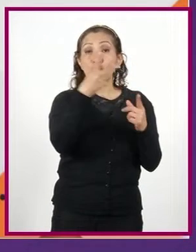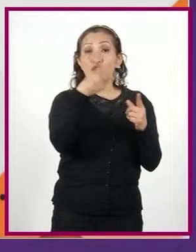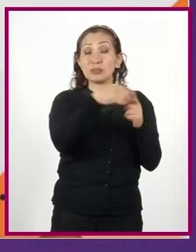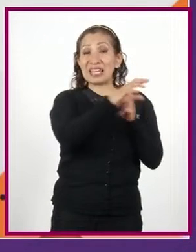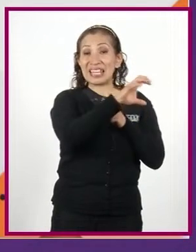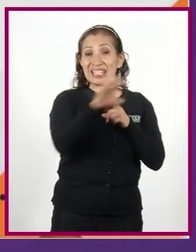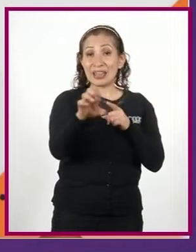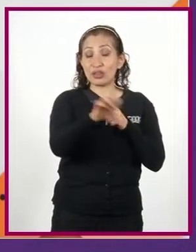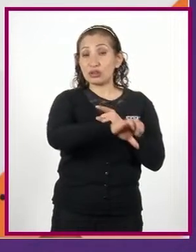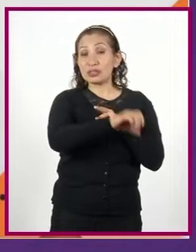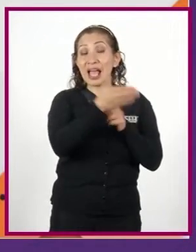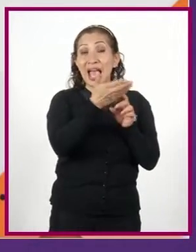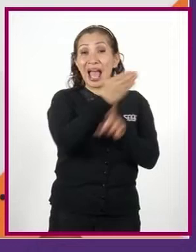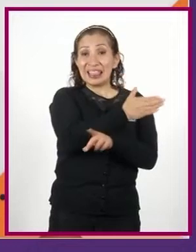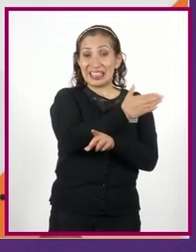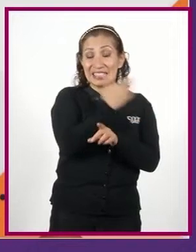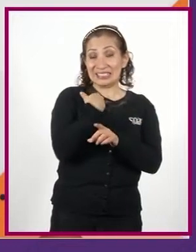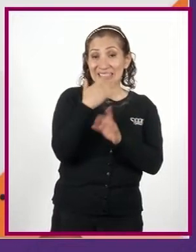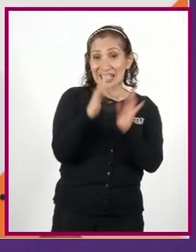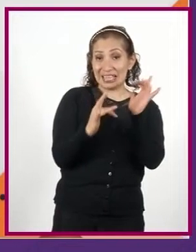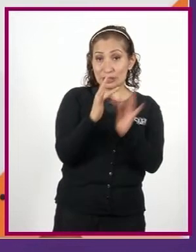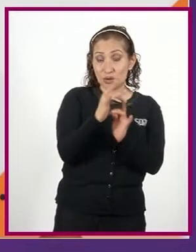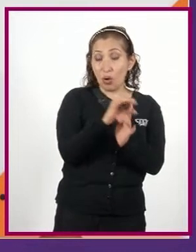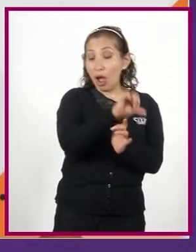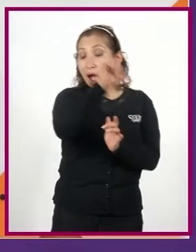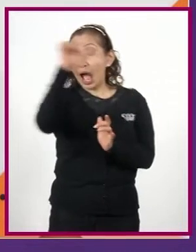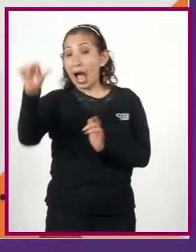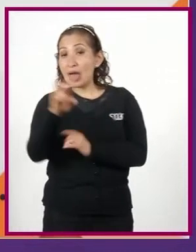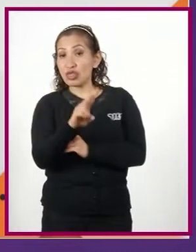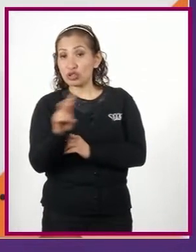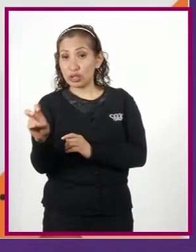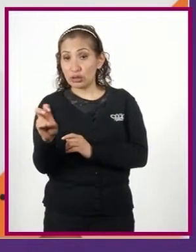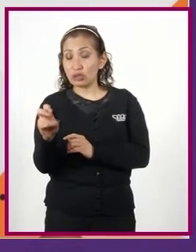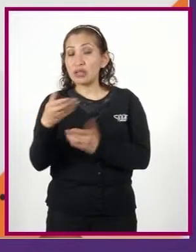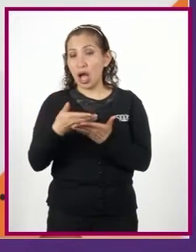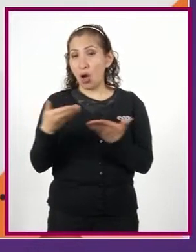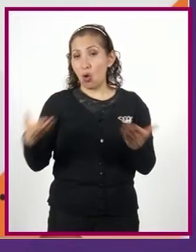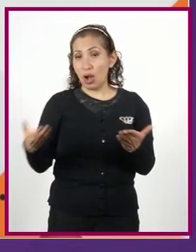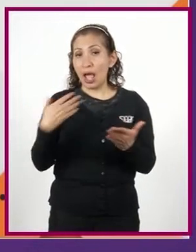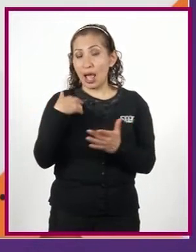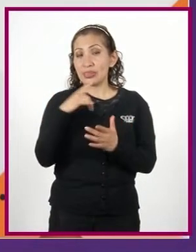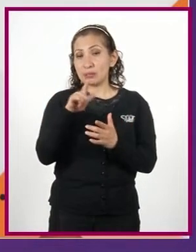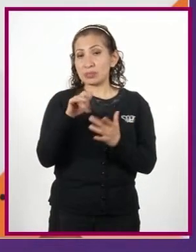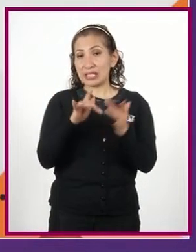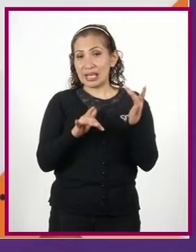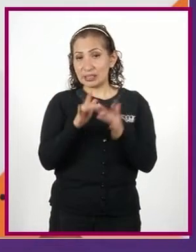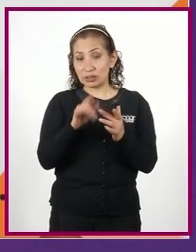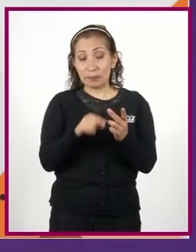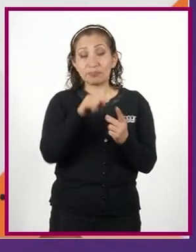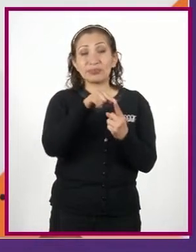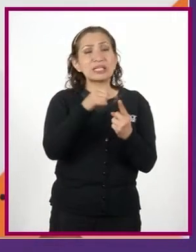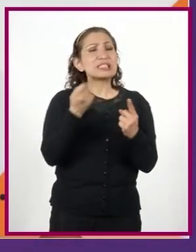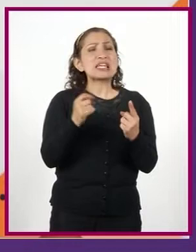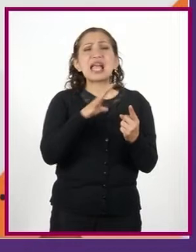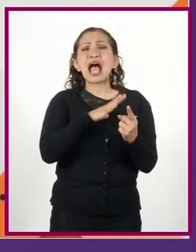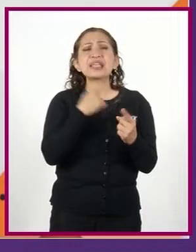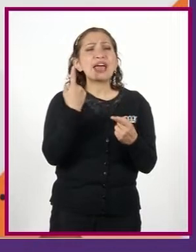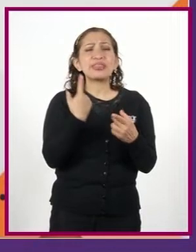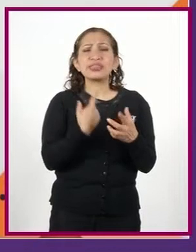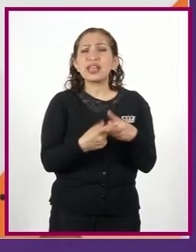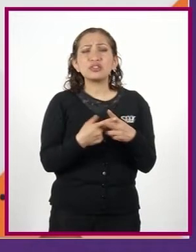2500 antes de nuestra era al 200 de nuestra era; y caracterizado